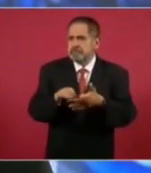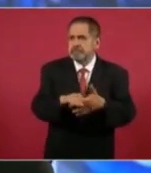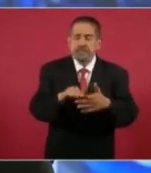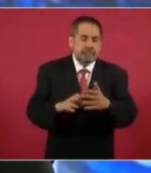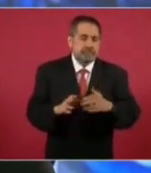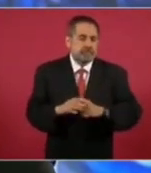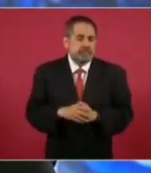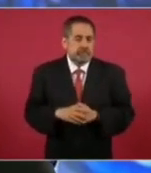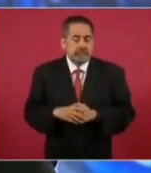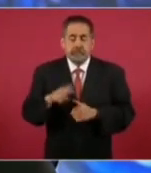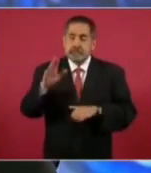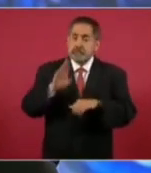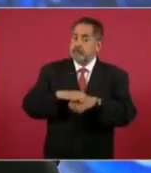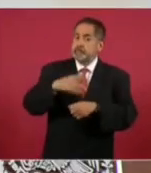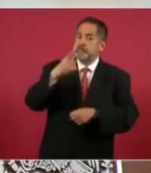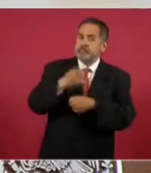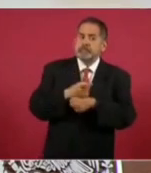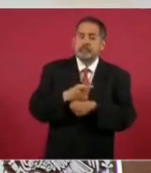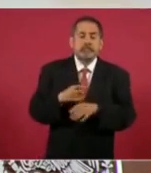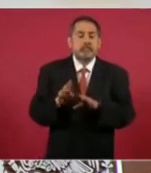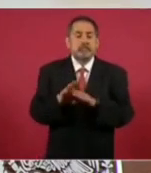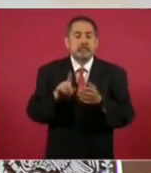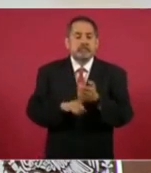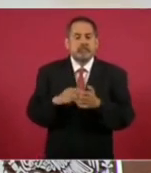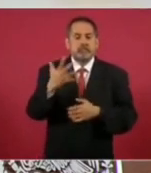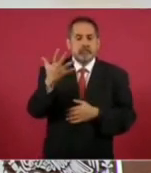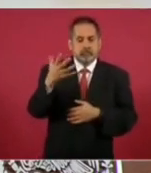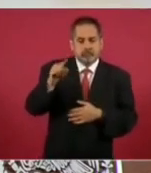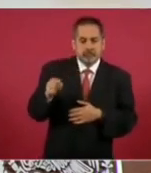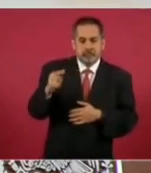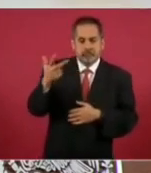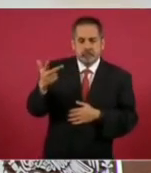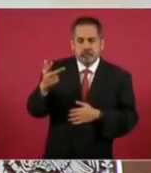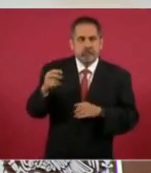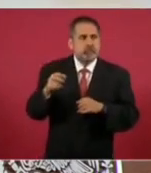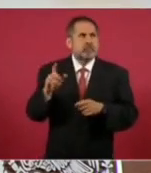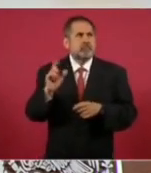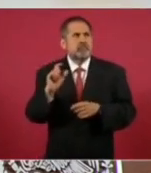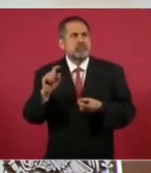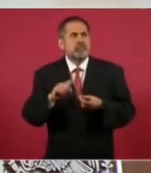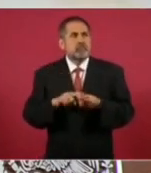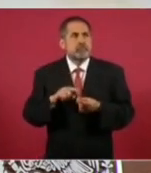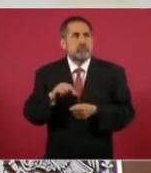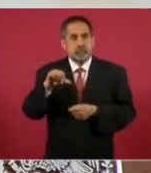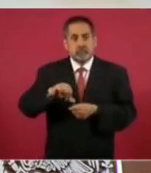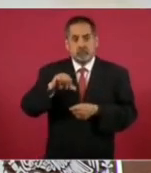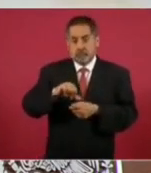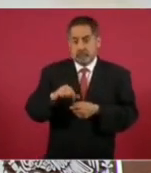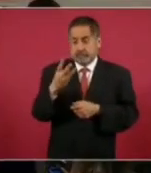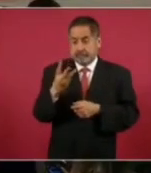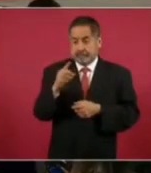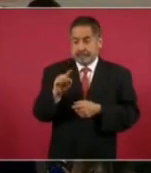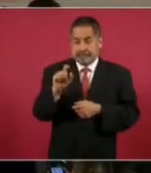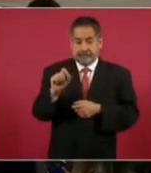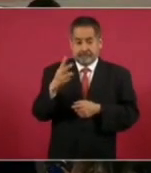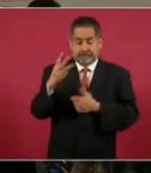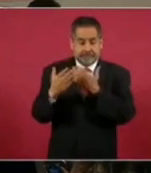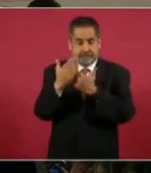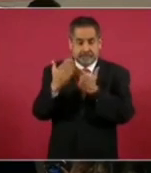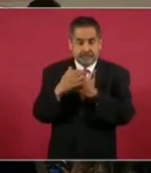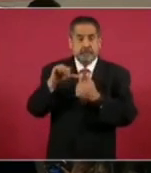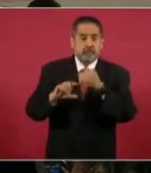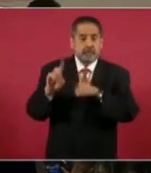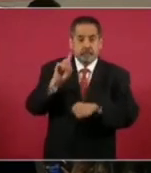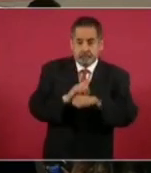la de mayor magnitud de 5.8 a las 3:22 de la mañana del día de